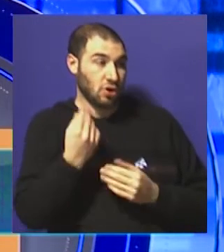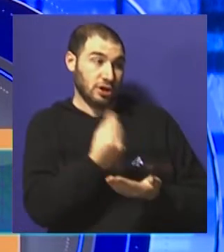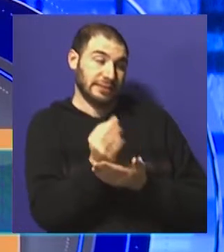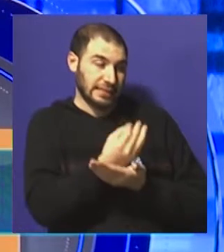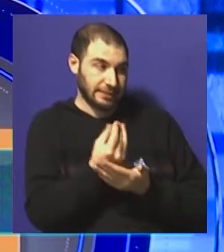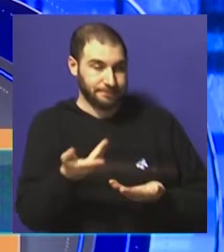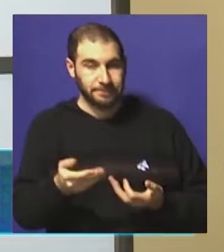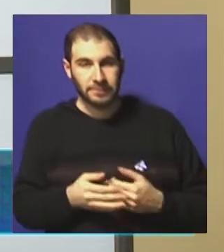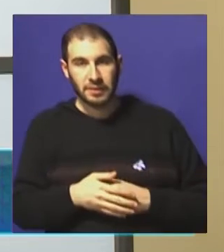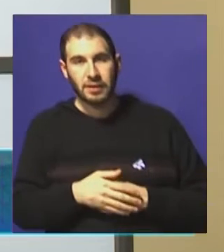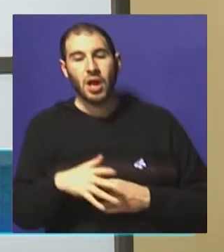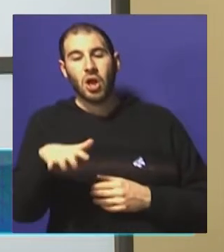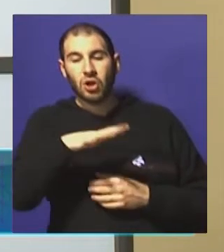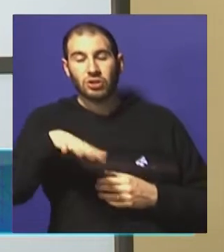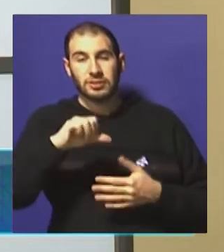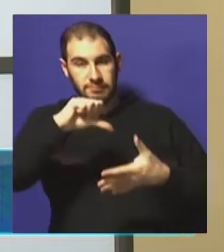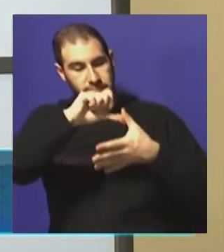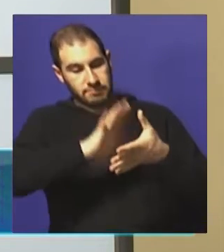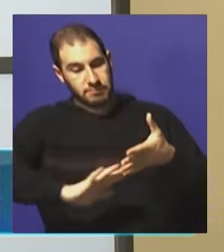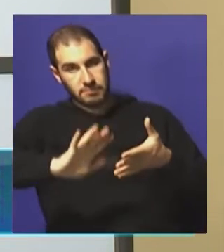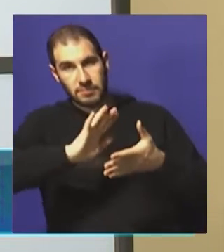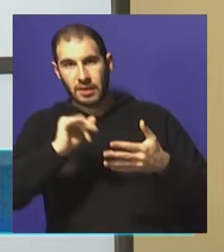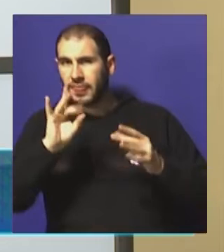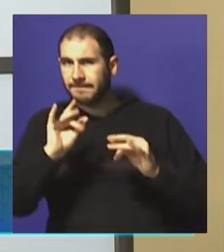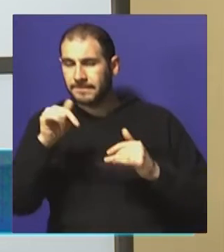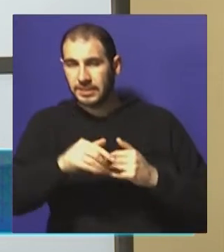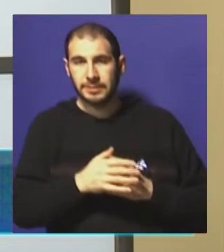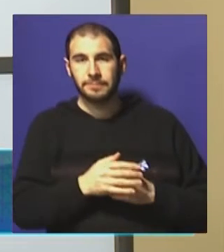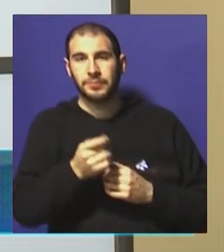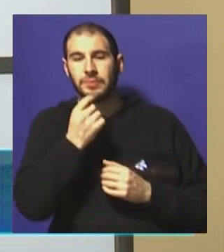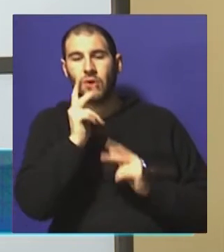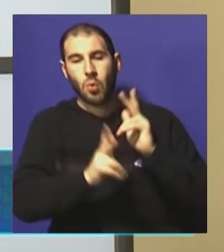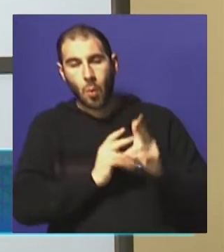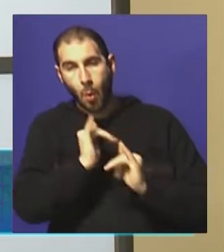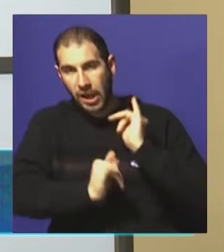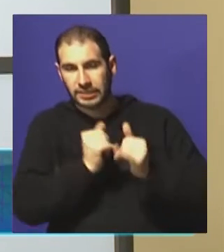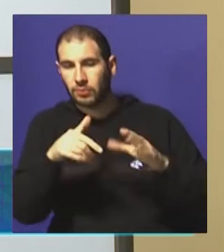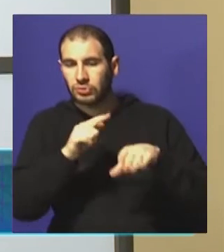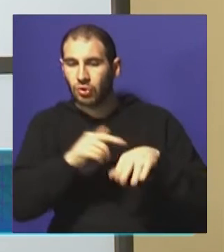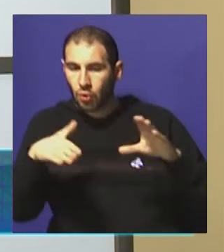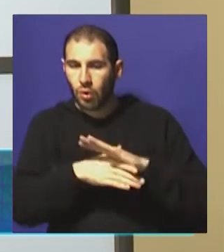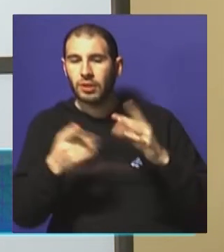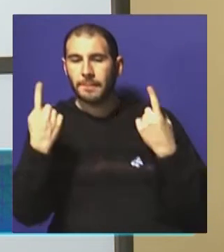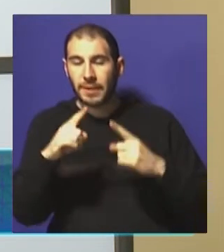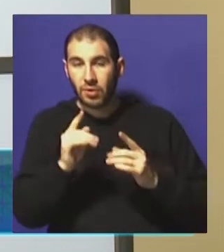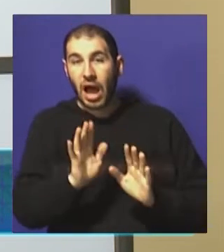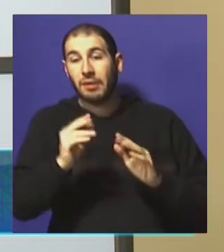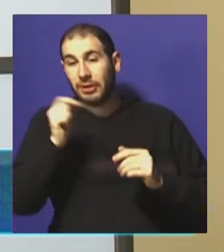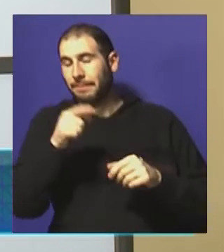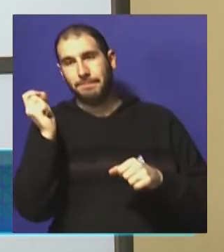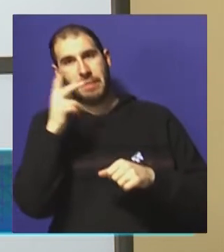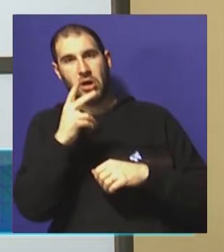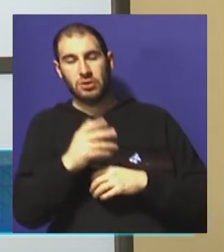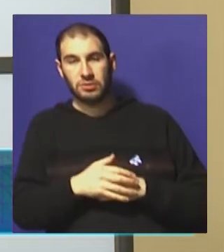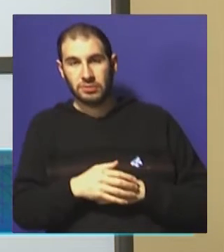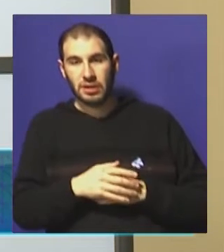representantes. El contexto hispanoamericano era muy difícil. Uno cuando dice el momento justo pero era tal vez el peor momento.